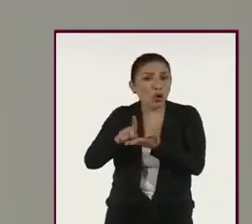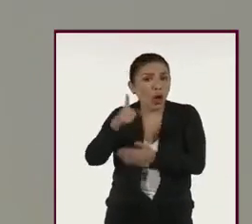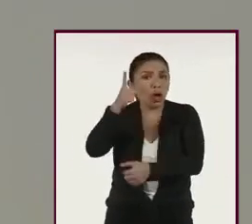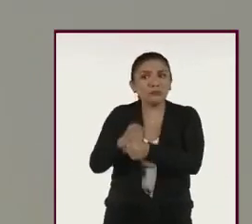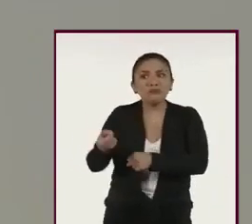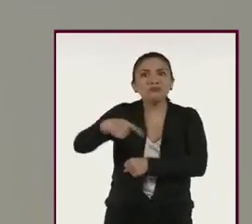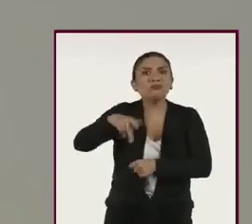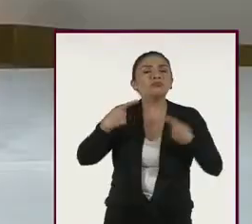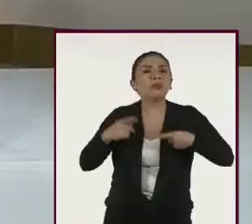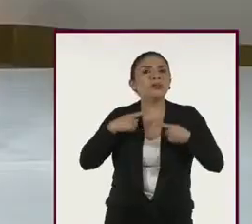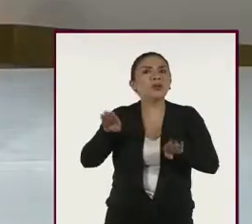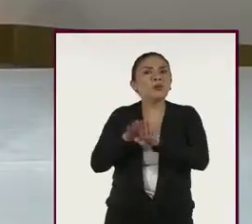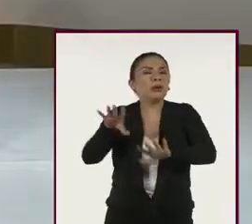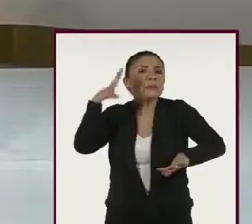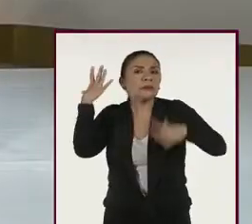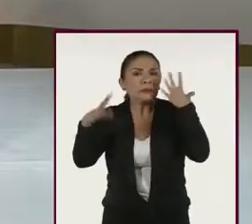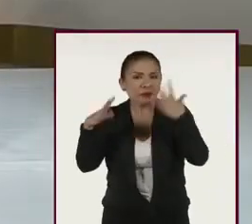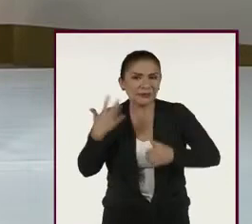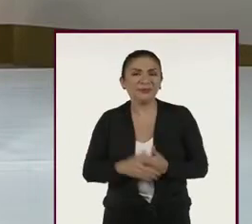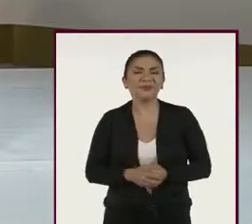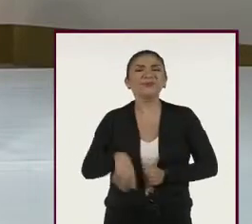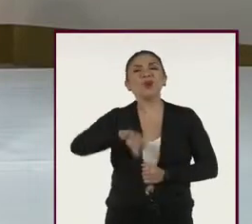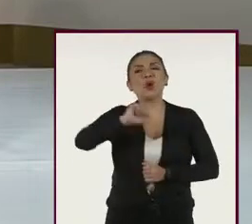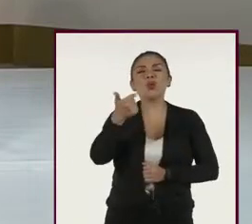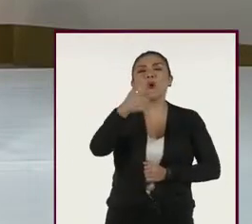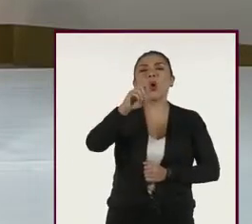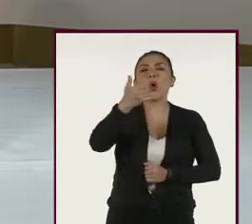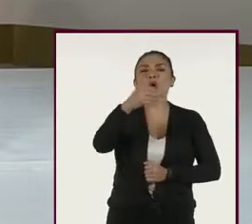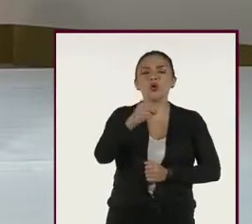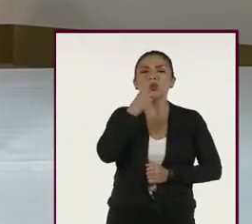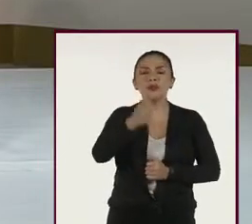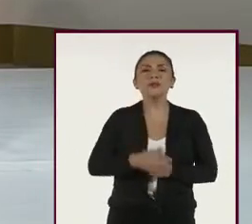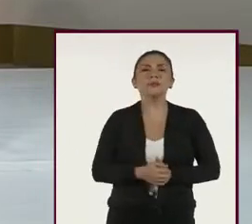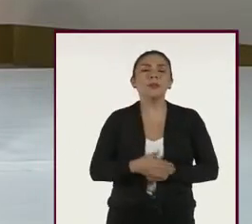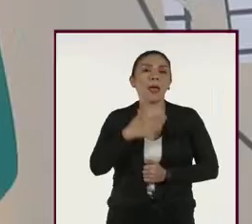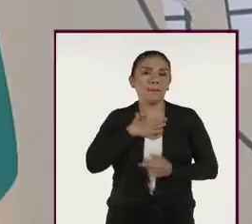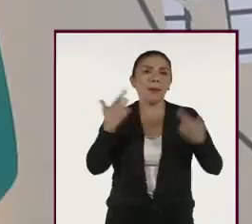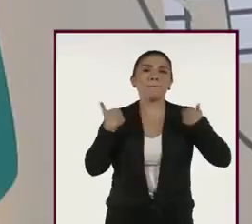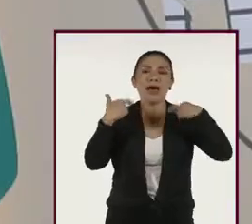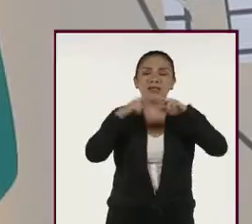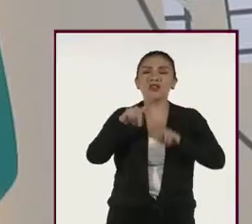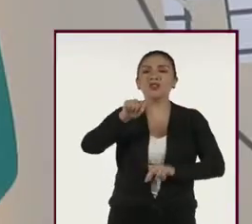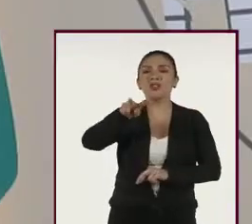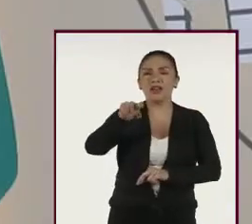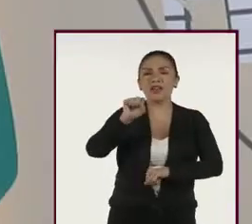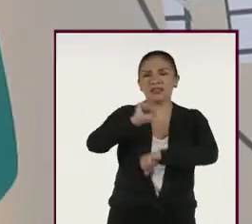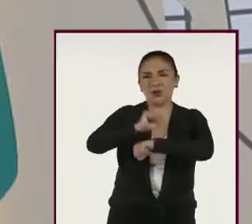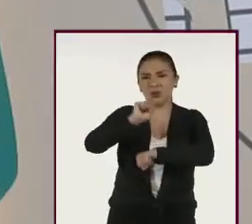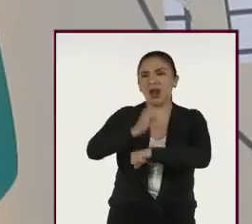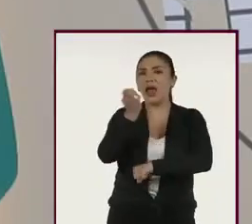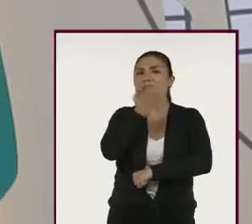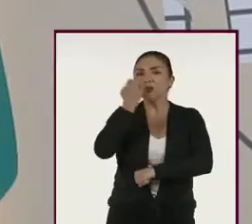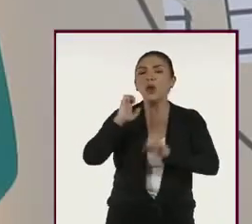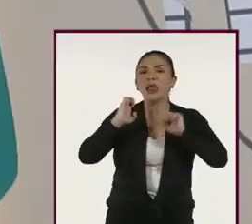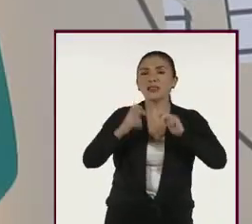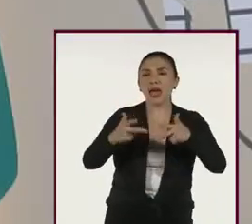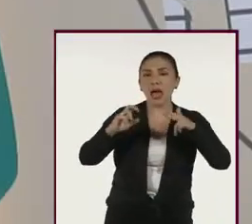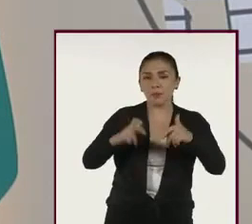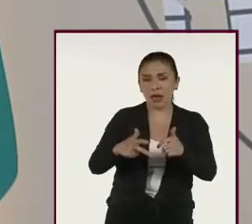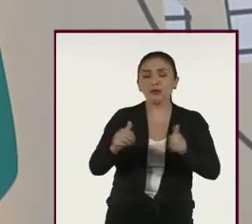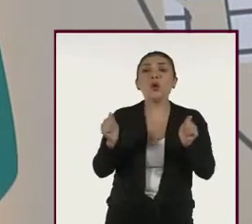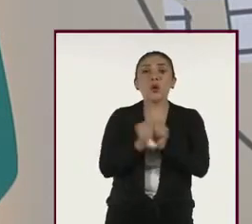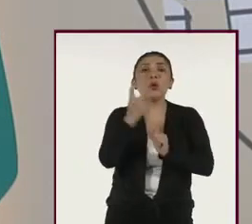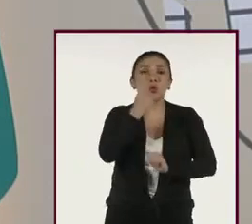impulsividad. Gracias, doctora. Goyo Ger, dice, docente de telesecundaria de Comitán, Chiapas, con alumna